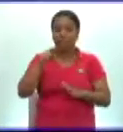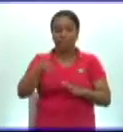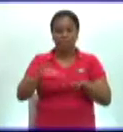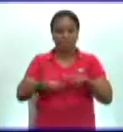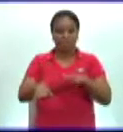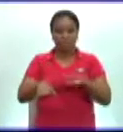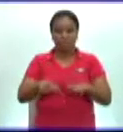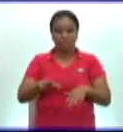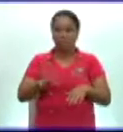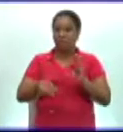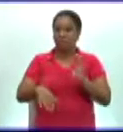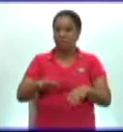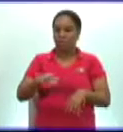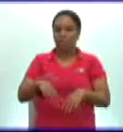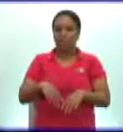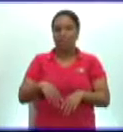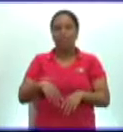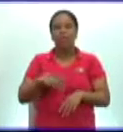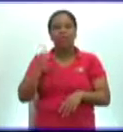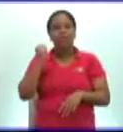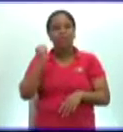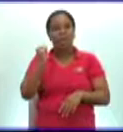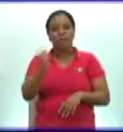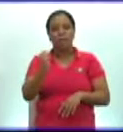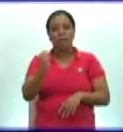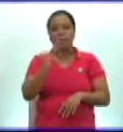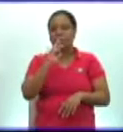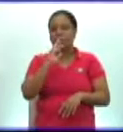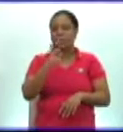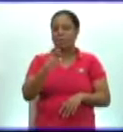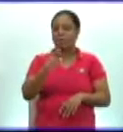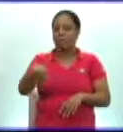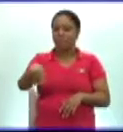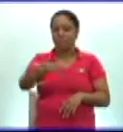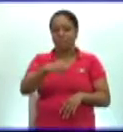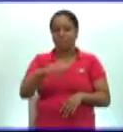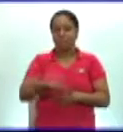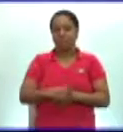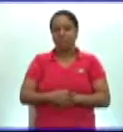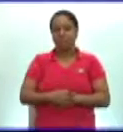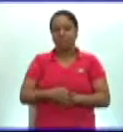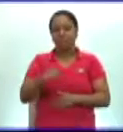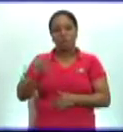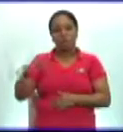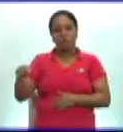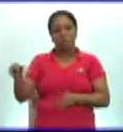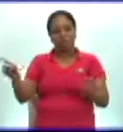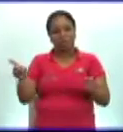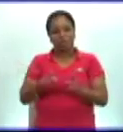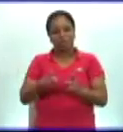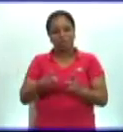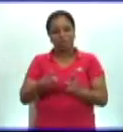movimiento dependen de la resultante de ellas. Copien el resumen.